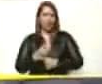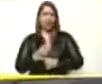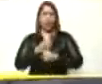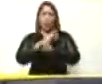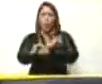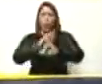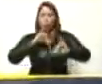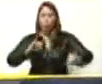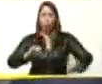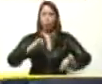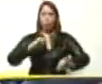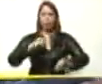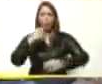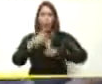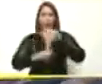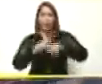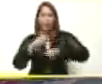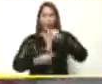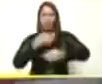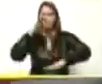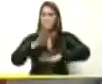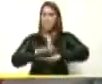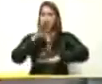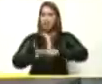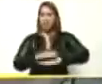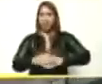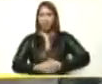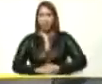acontecimientos, de la fenecida,